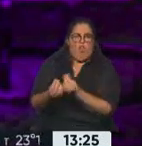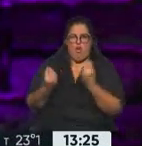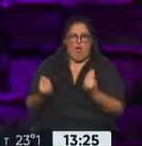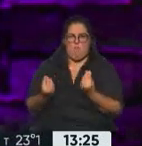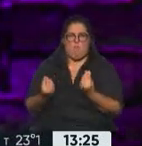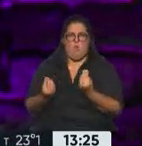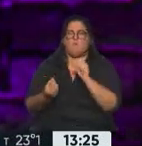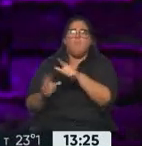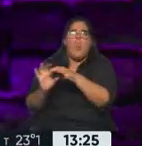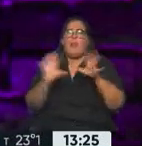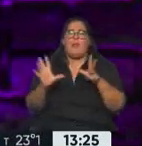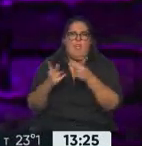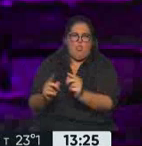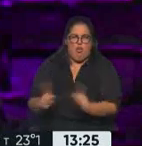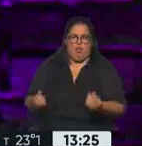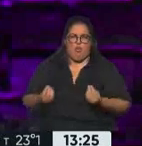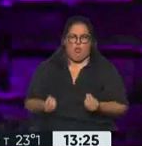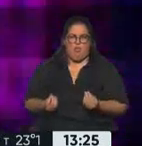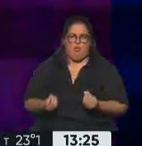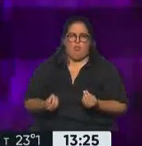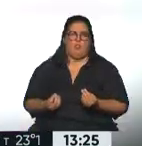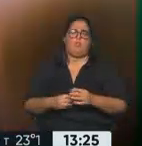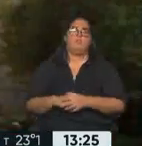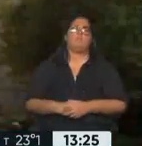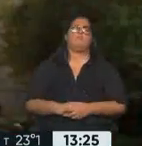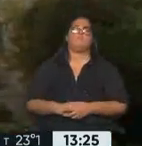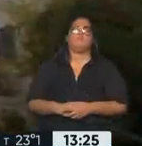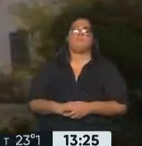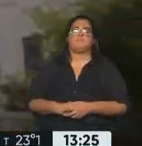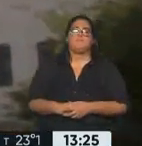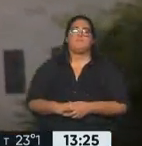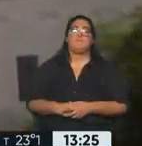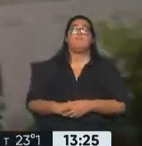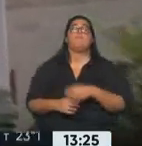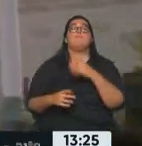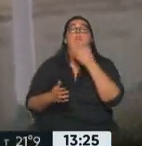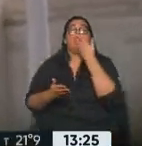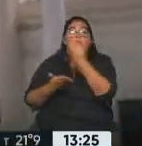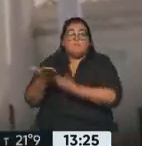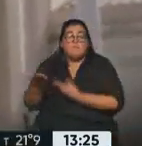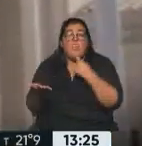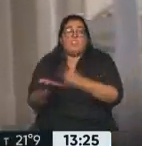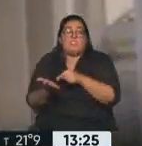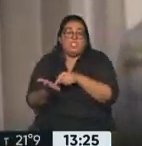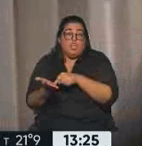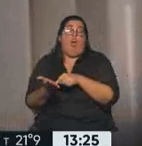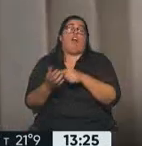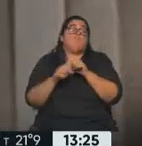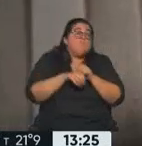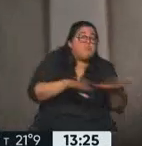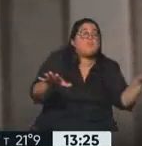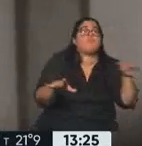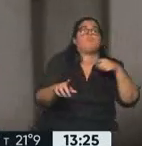rights and their freedoms? La filtración del fallo y sus posibles consecuencias